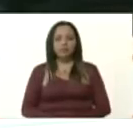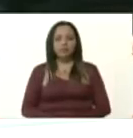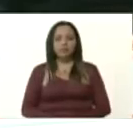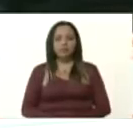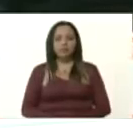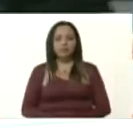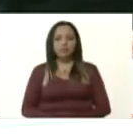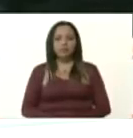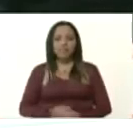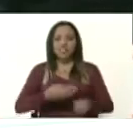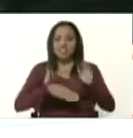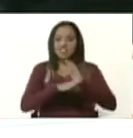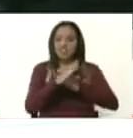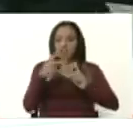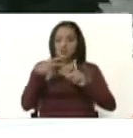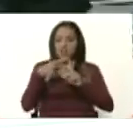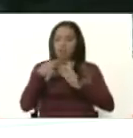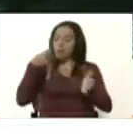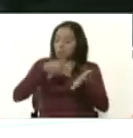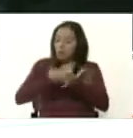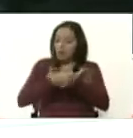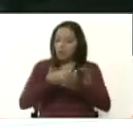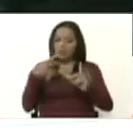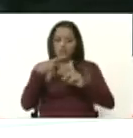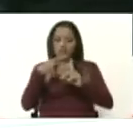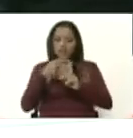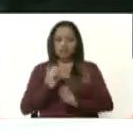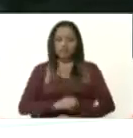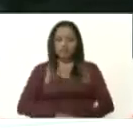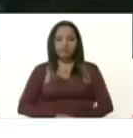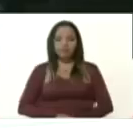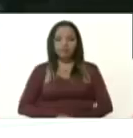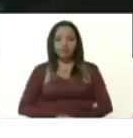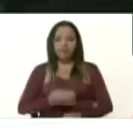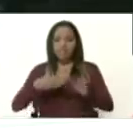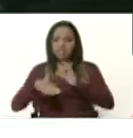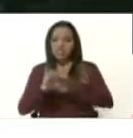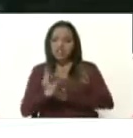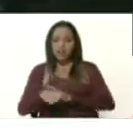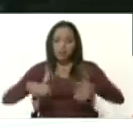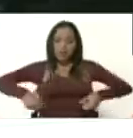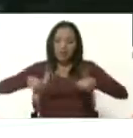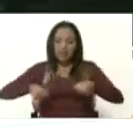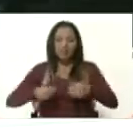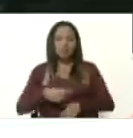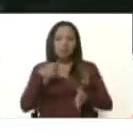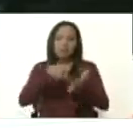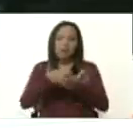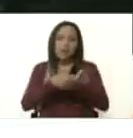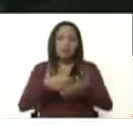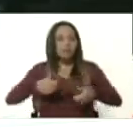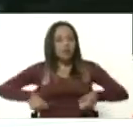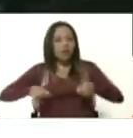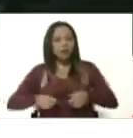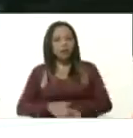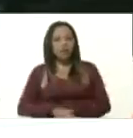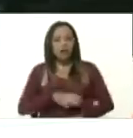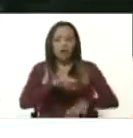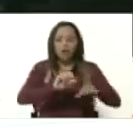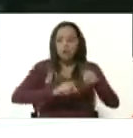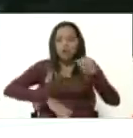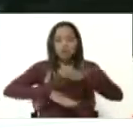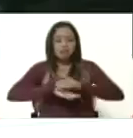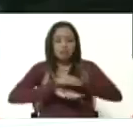Si va a un hotel, pague el hotel. Si va a hacer un mercado, pague el mercado. Si se va a comprar unos